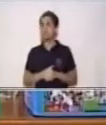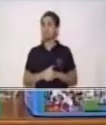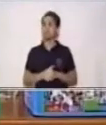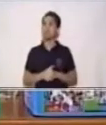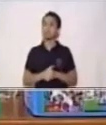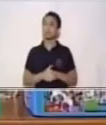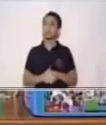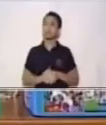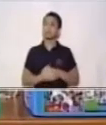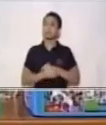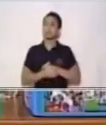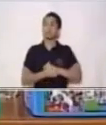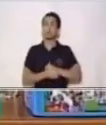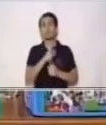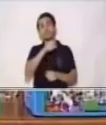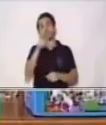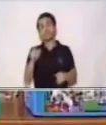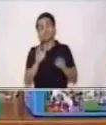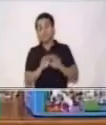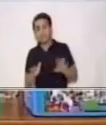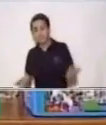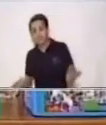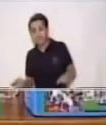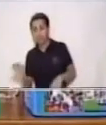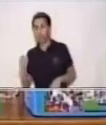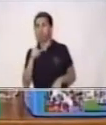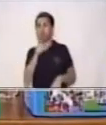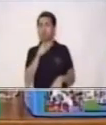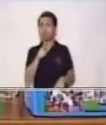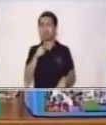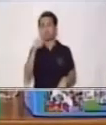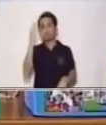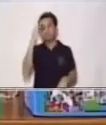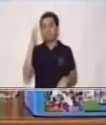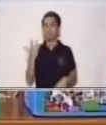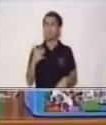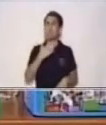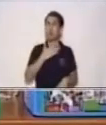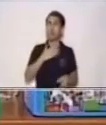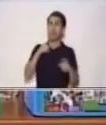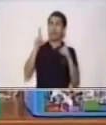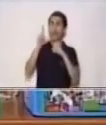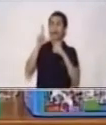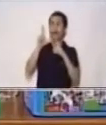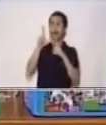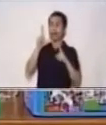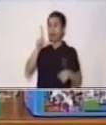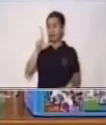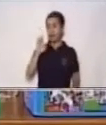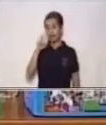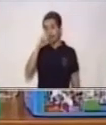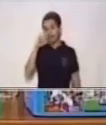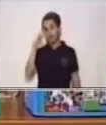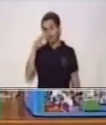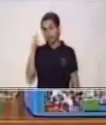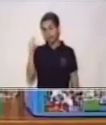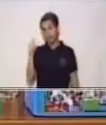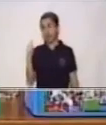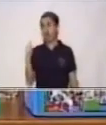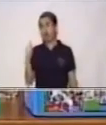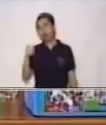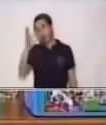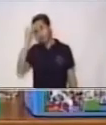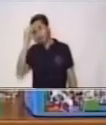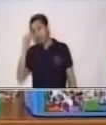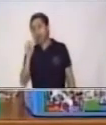Ustedes como niños y niñas lo conocen como las letras. Y pues me imagino que el tiempo que estuviste en el aula aprendieron